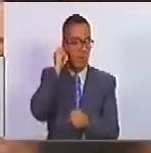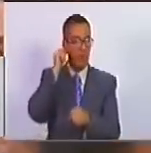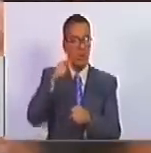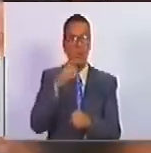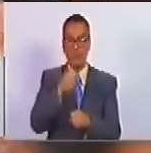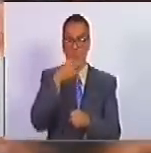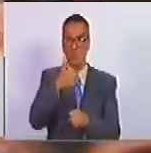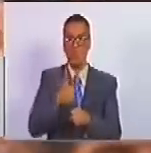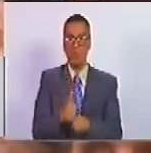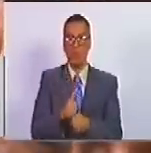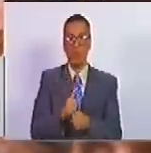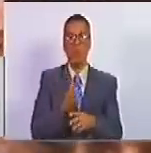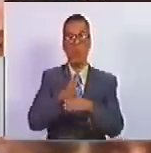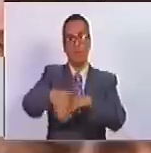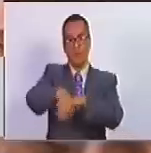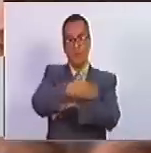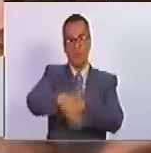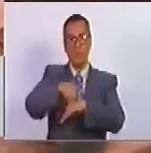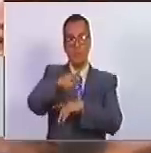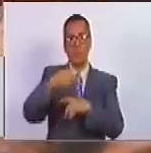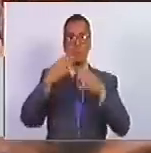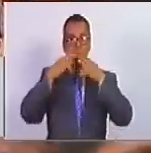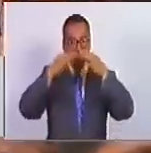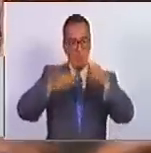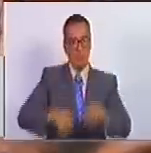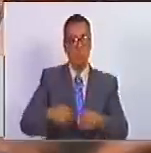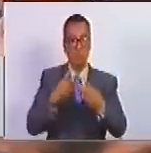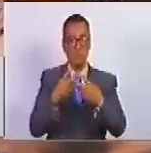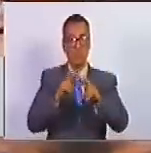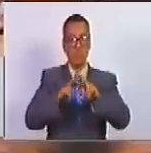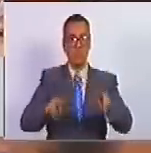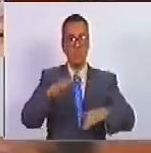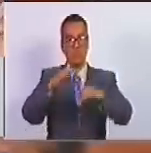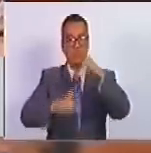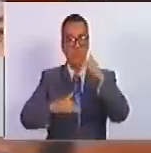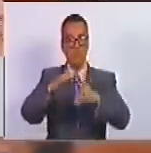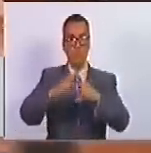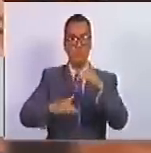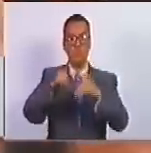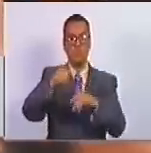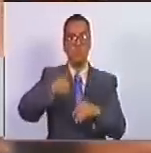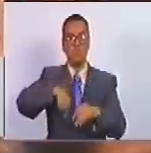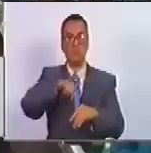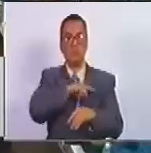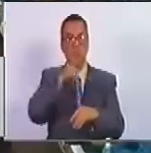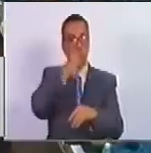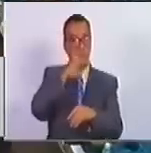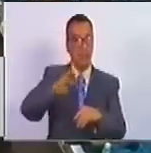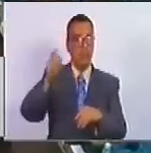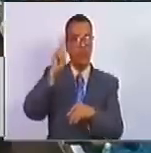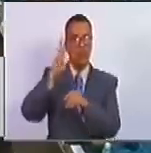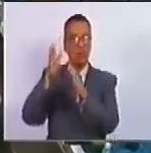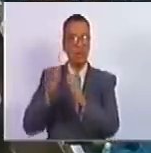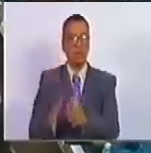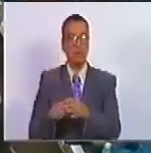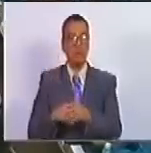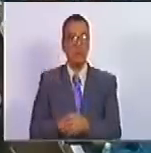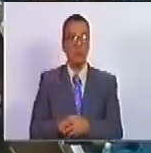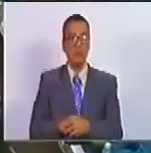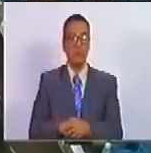de bien en las calles, garantizando la paz y la estabilidad de nuestro pueblo venezolano.